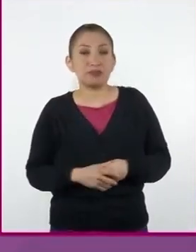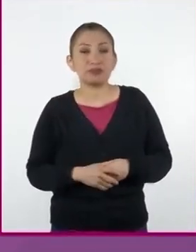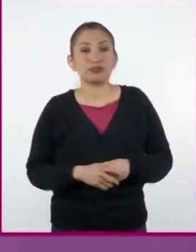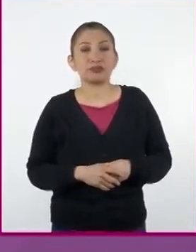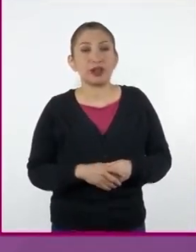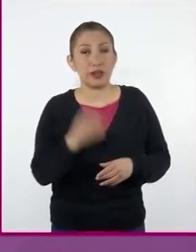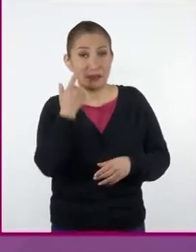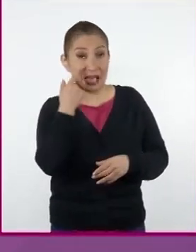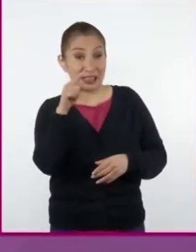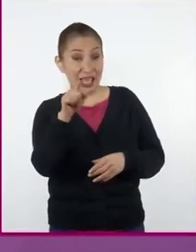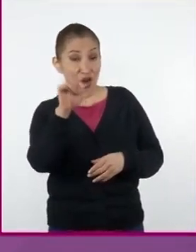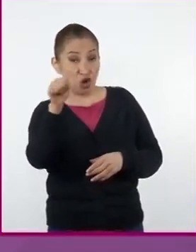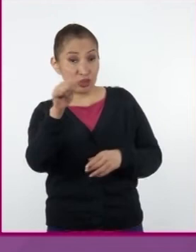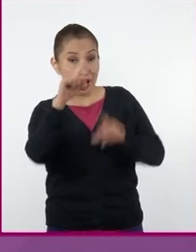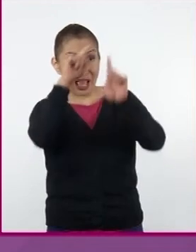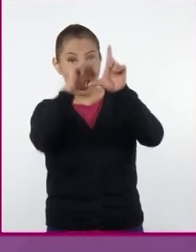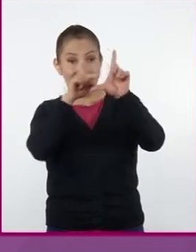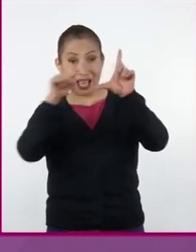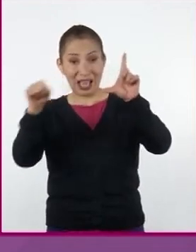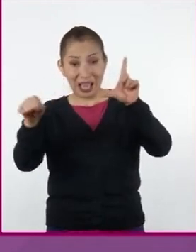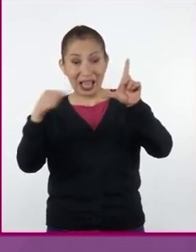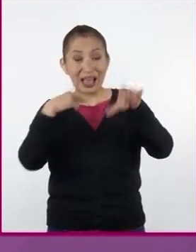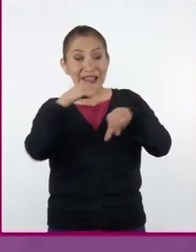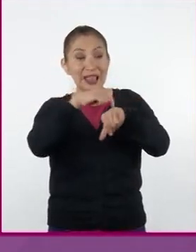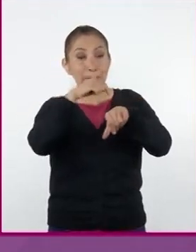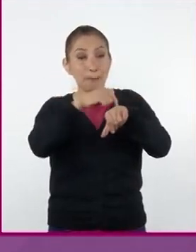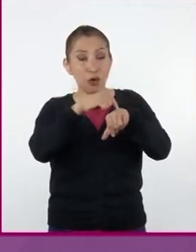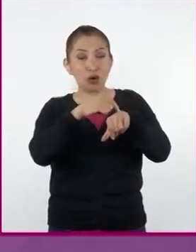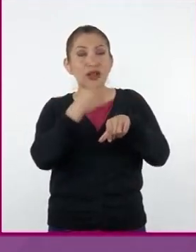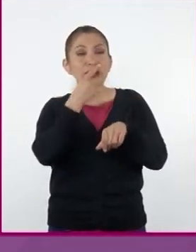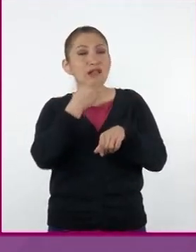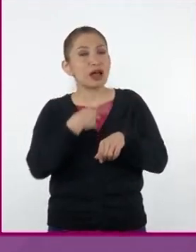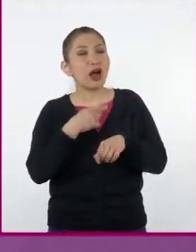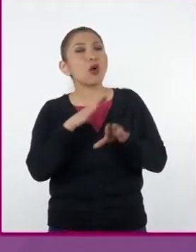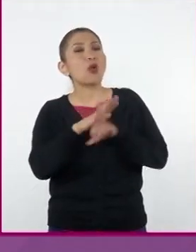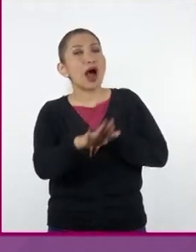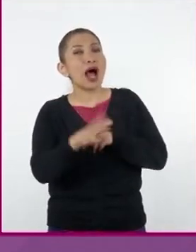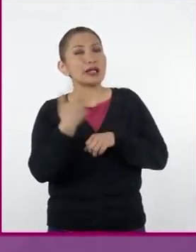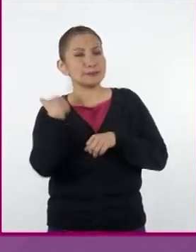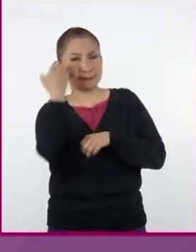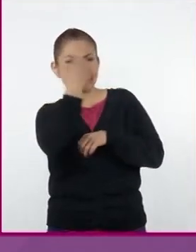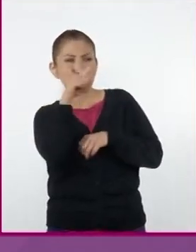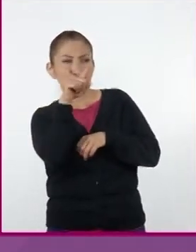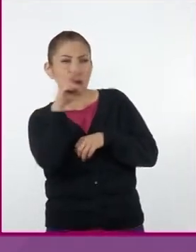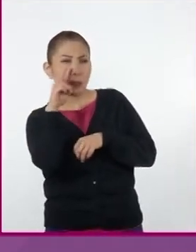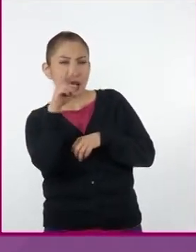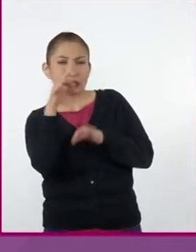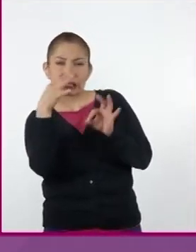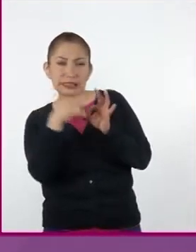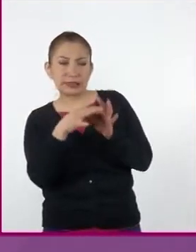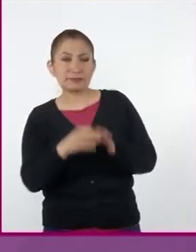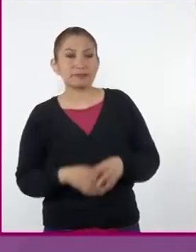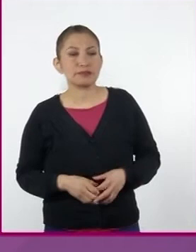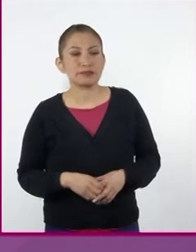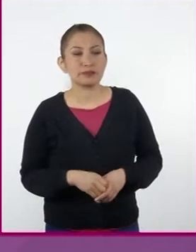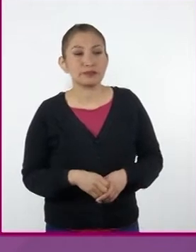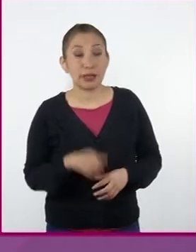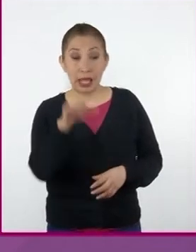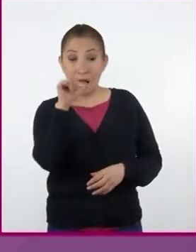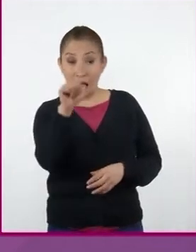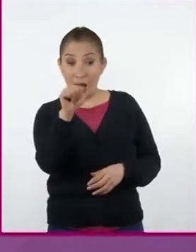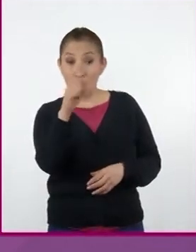Enrique, observa la siguiente gráfica de posición-tiempo y dime, ¿cuál es la interpretación más aceptable? Inciso